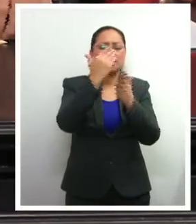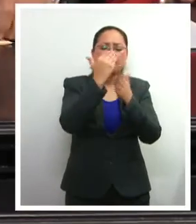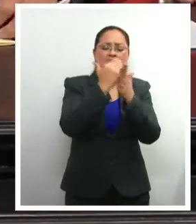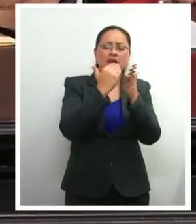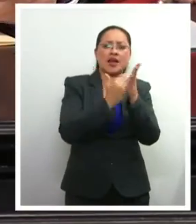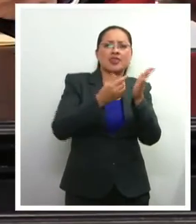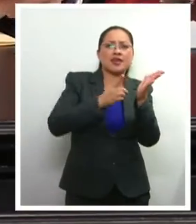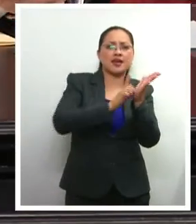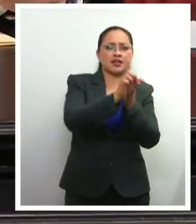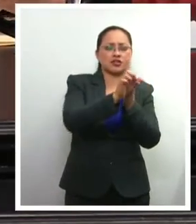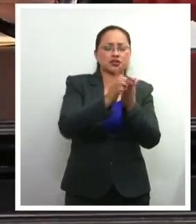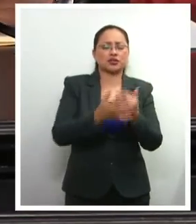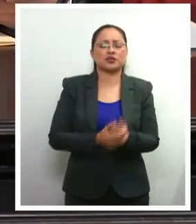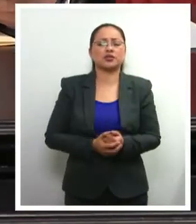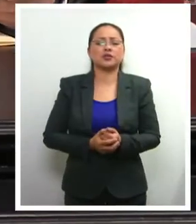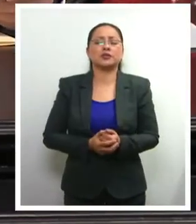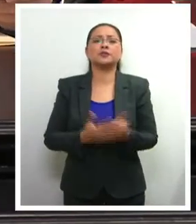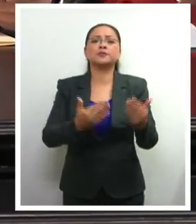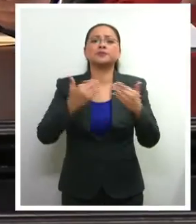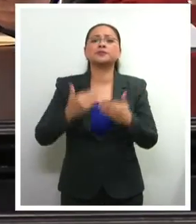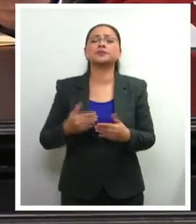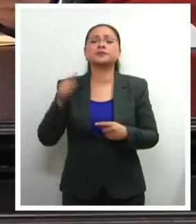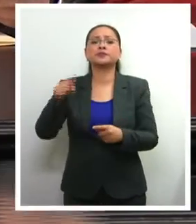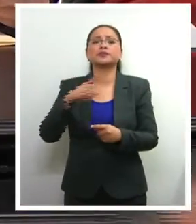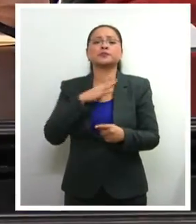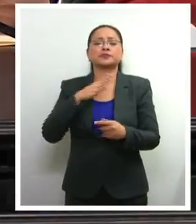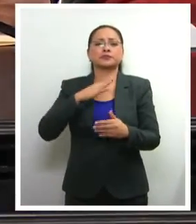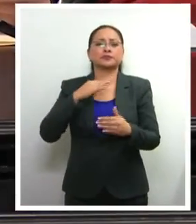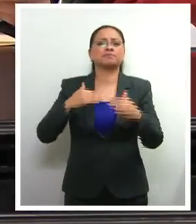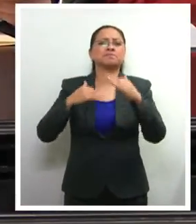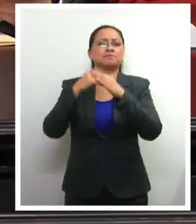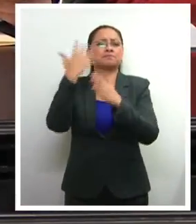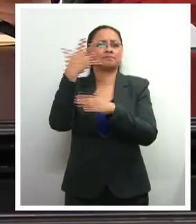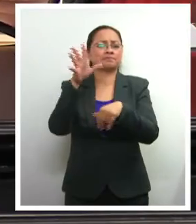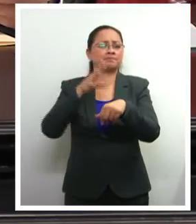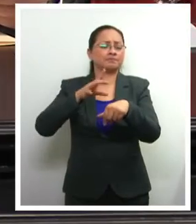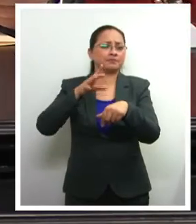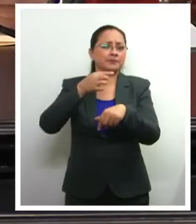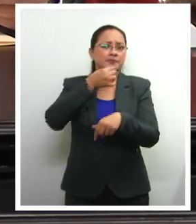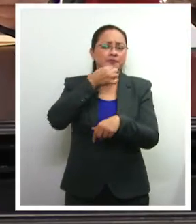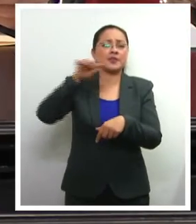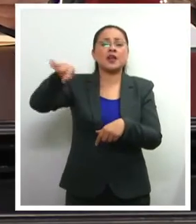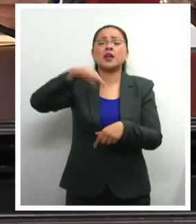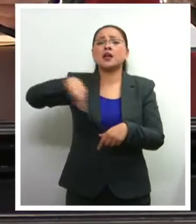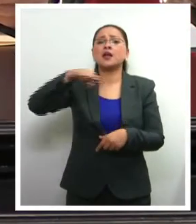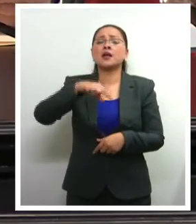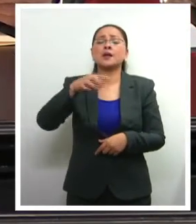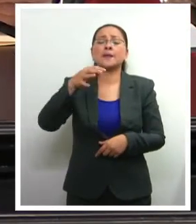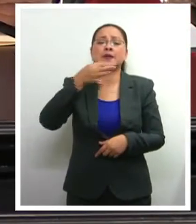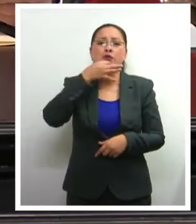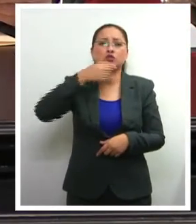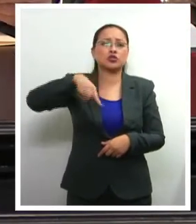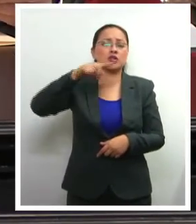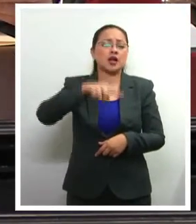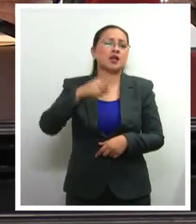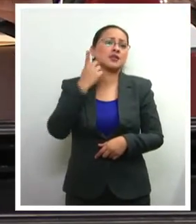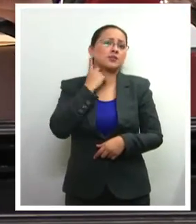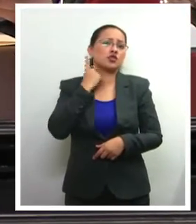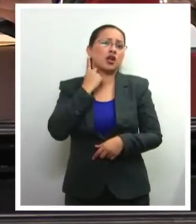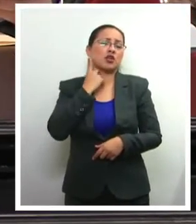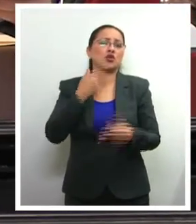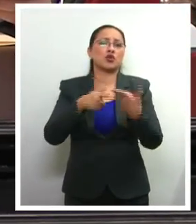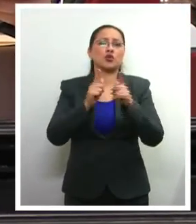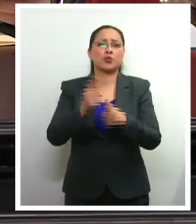Derechos. Tiene el uso de la palabra hasta por 10 minutos el constituyente René Cervera García del Grupo